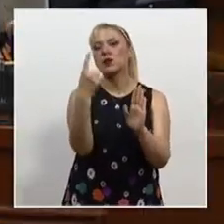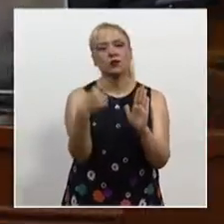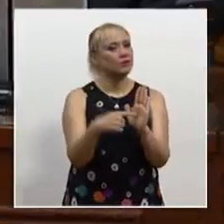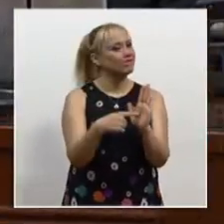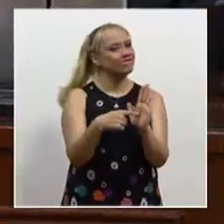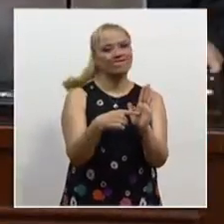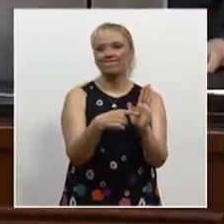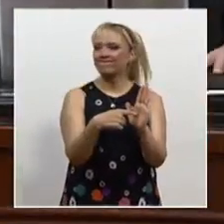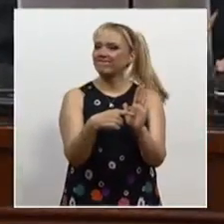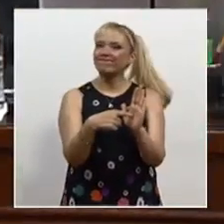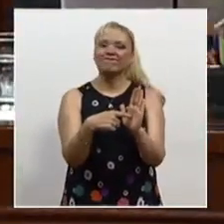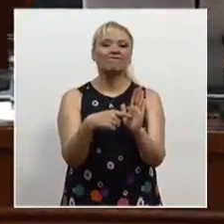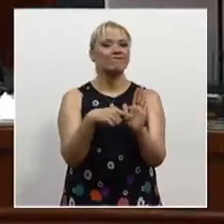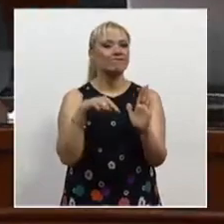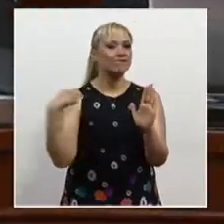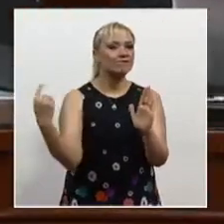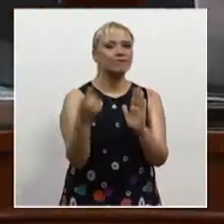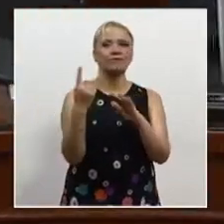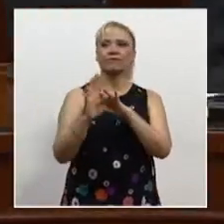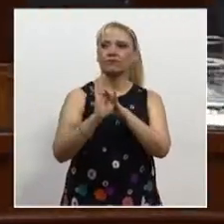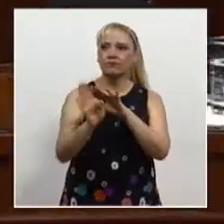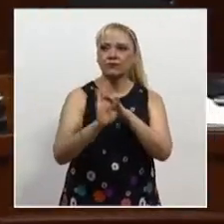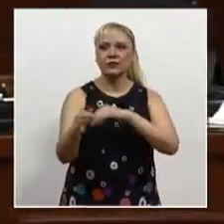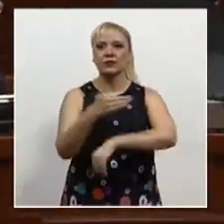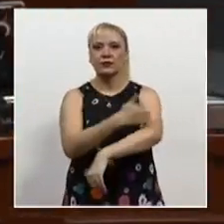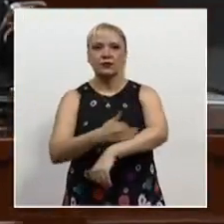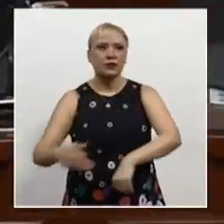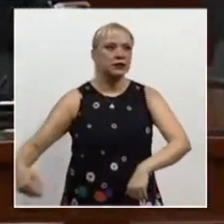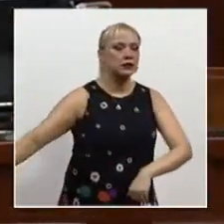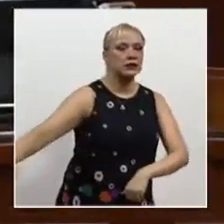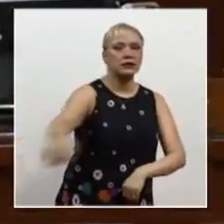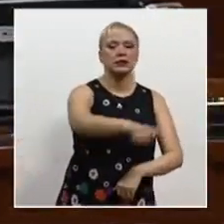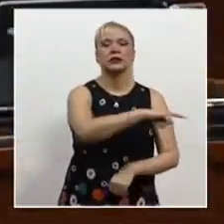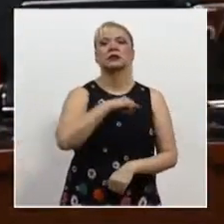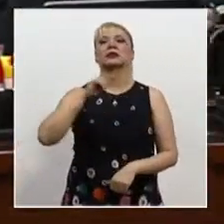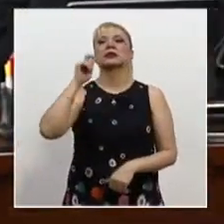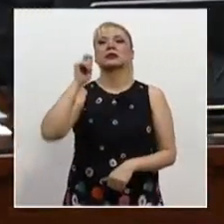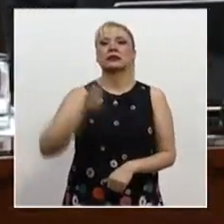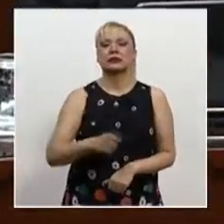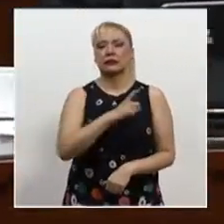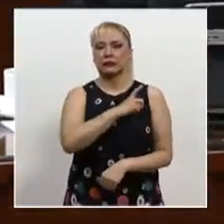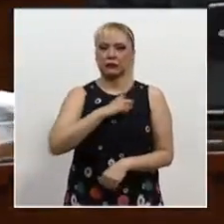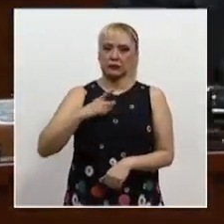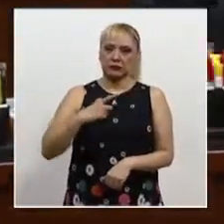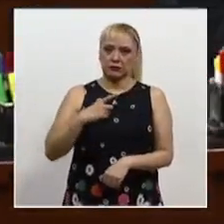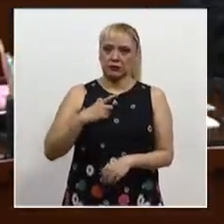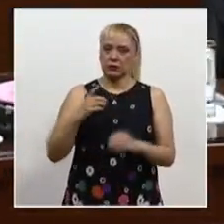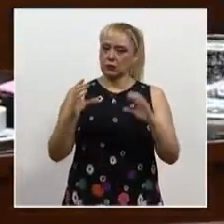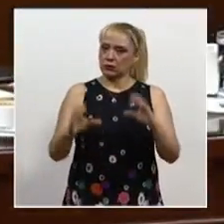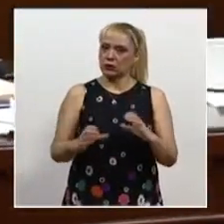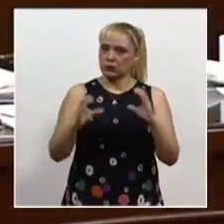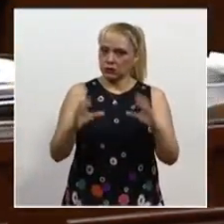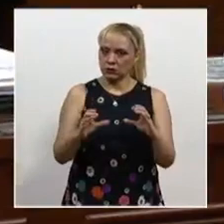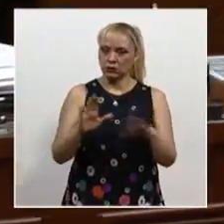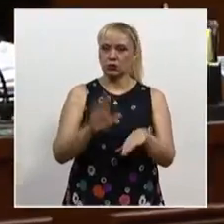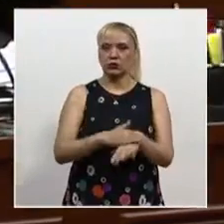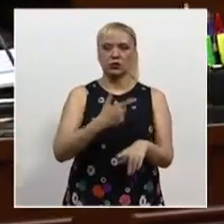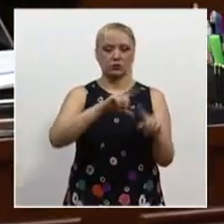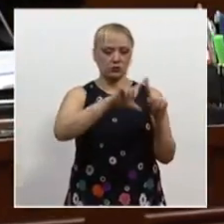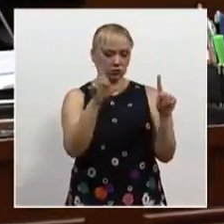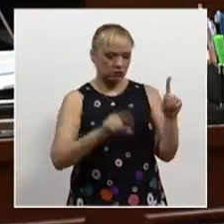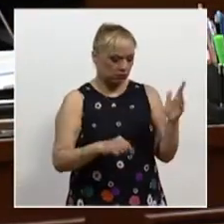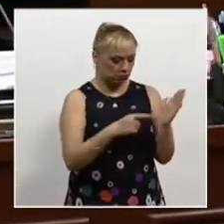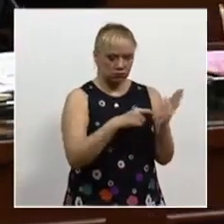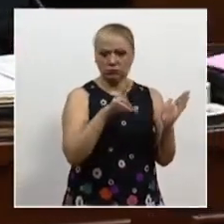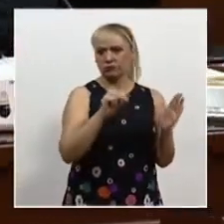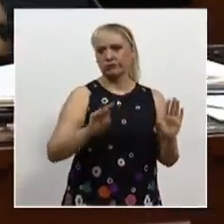con obligaciones de las personas migrantes y sus familias. Esto por invadir facultades de la Federación. Por la misma razón invalidó el